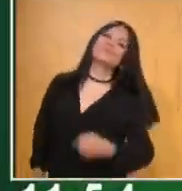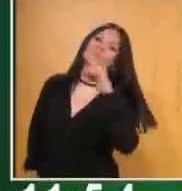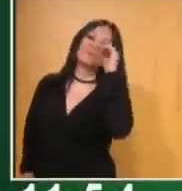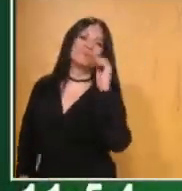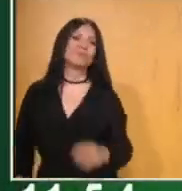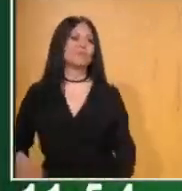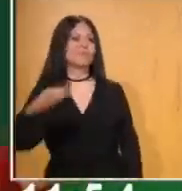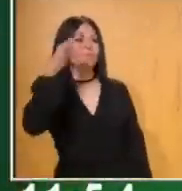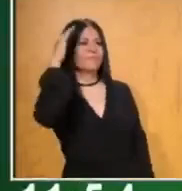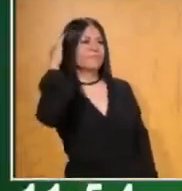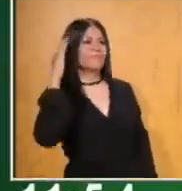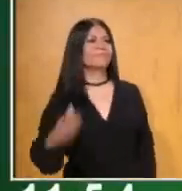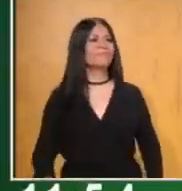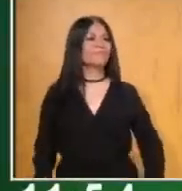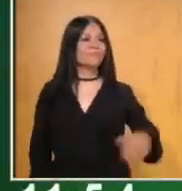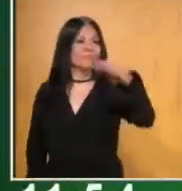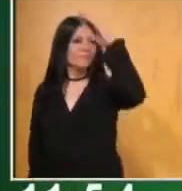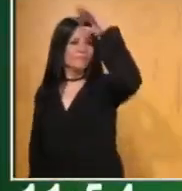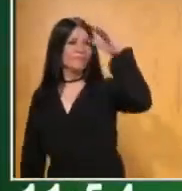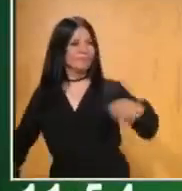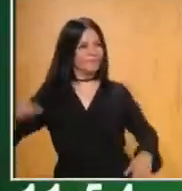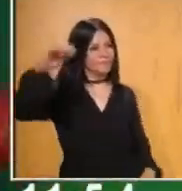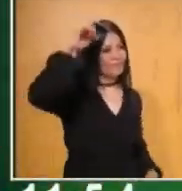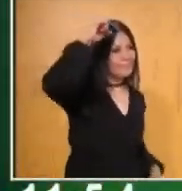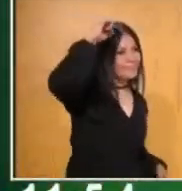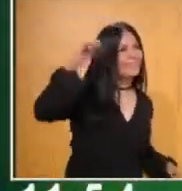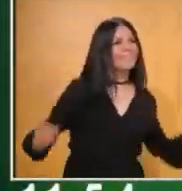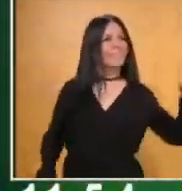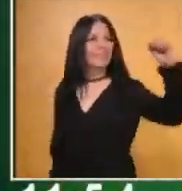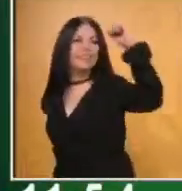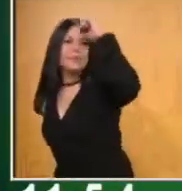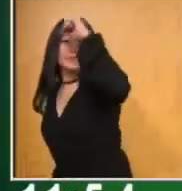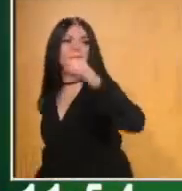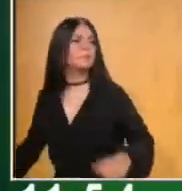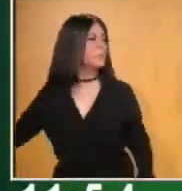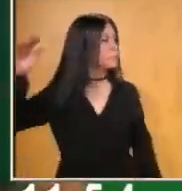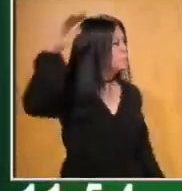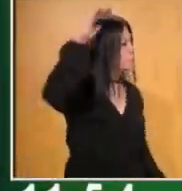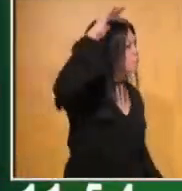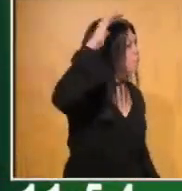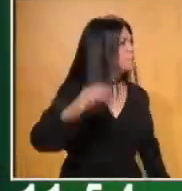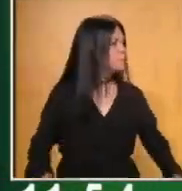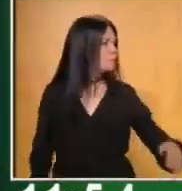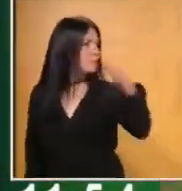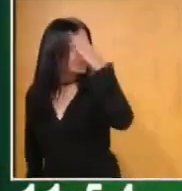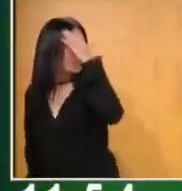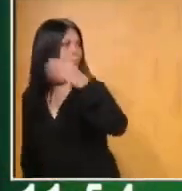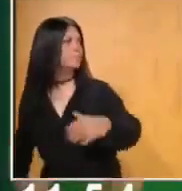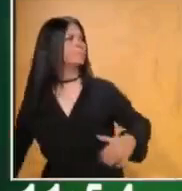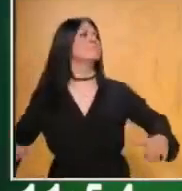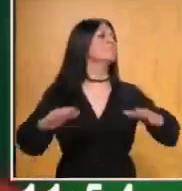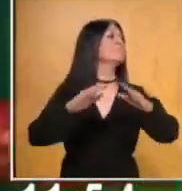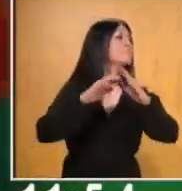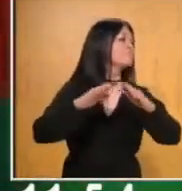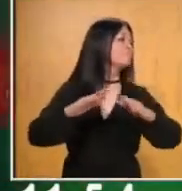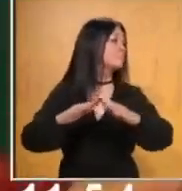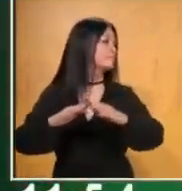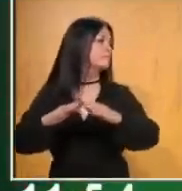es. Ya que nos salió este pasito, vamos a trabajar los bracitos aquí al